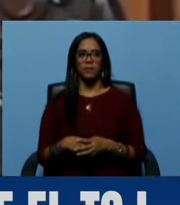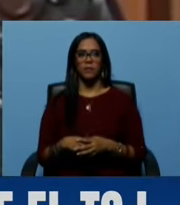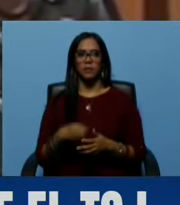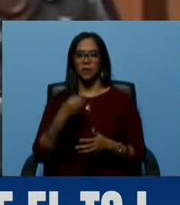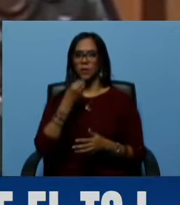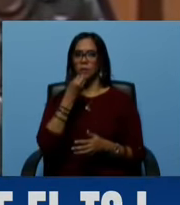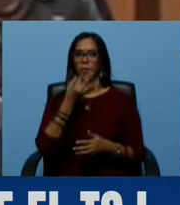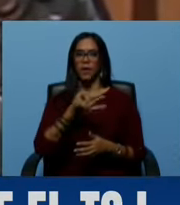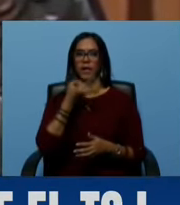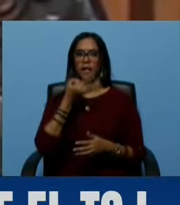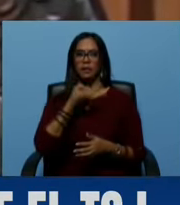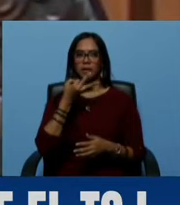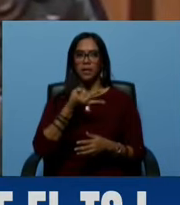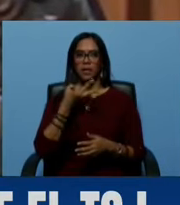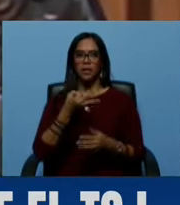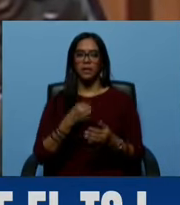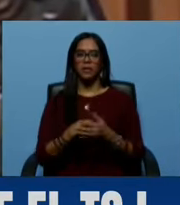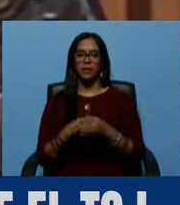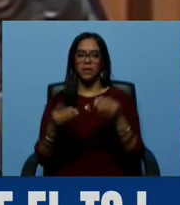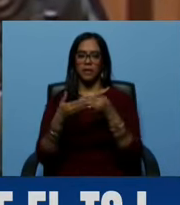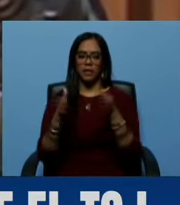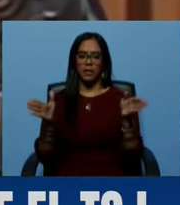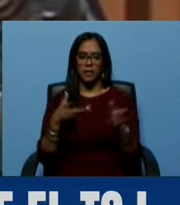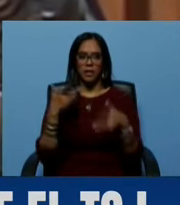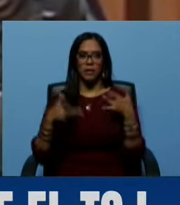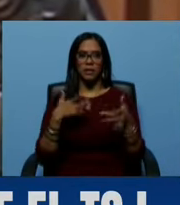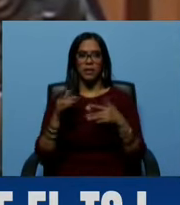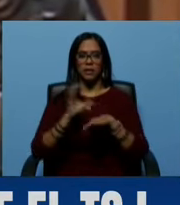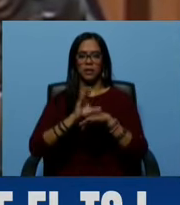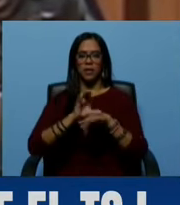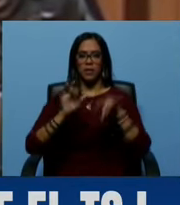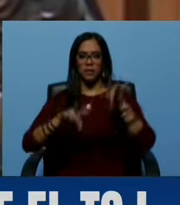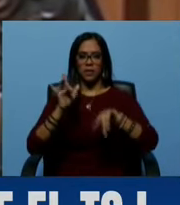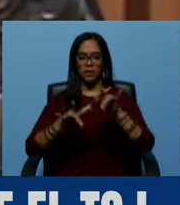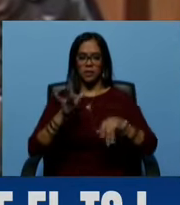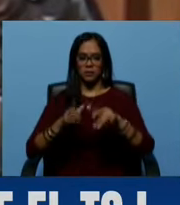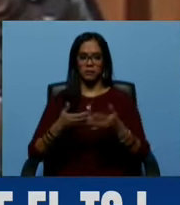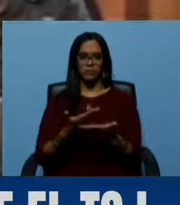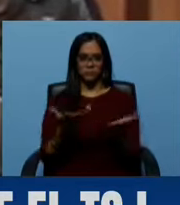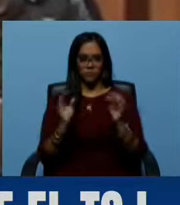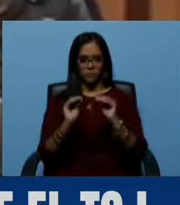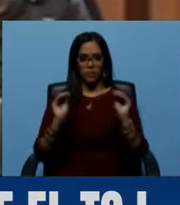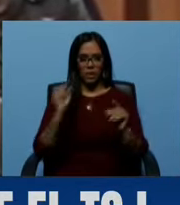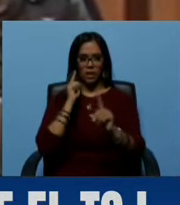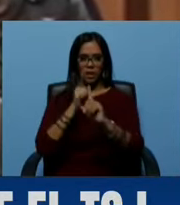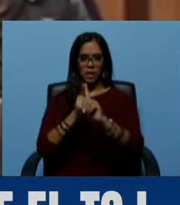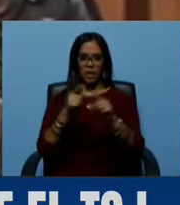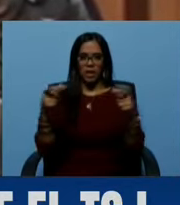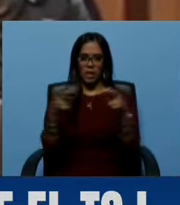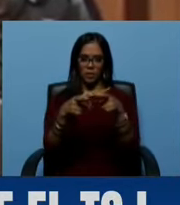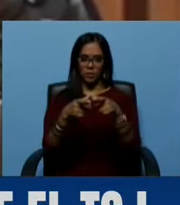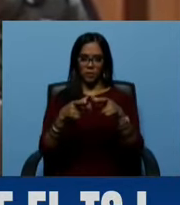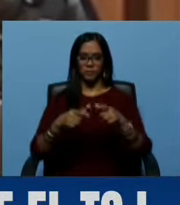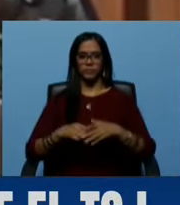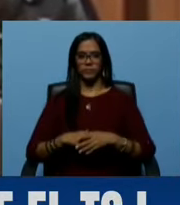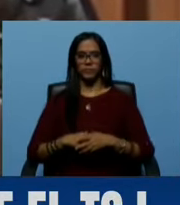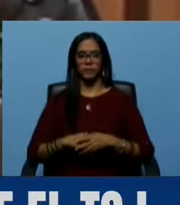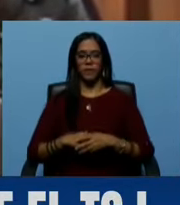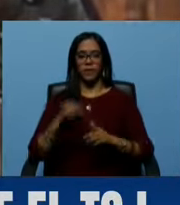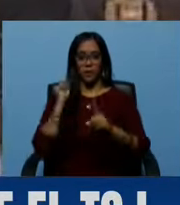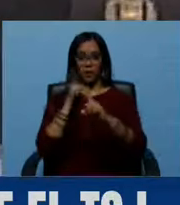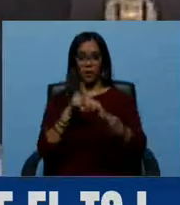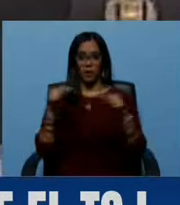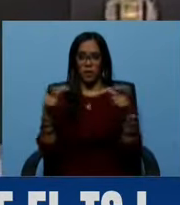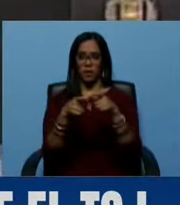Buenas tardes. Se declara abierto el acto. Ciudadana secretaria, sírvase anunciar el objeto del presente acto. El objeto